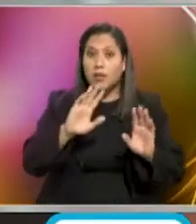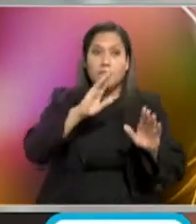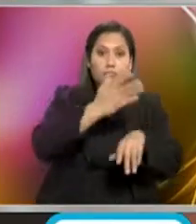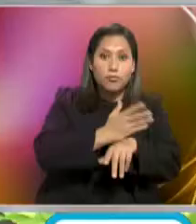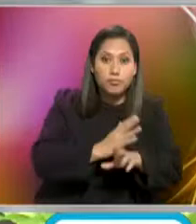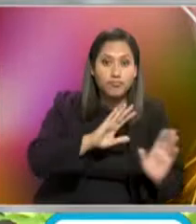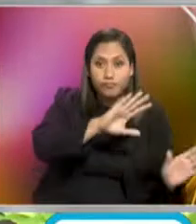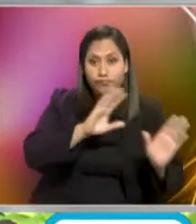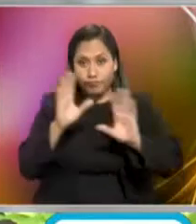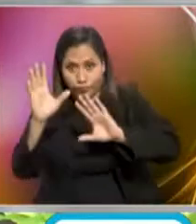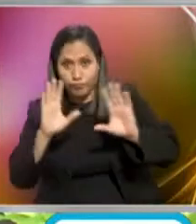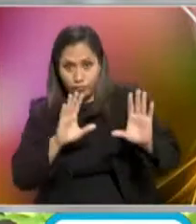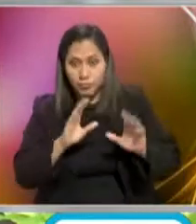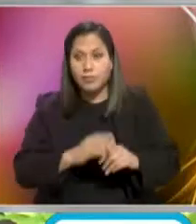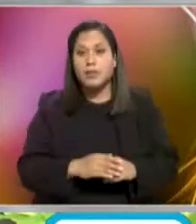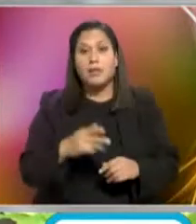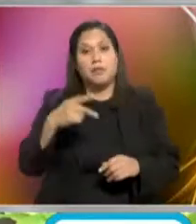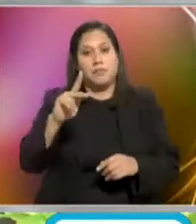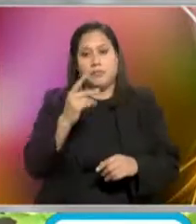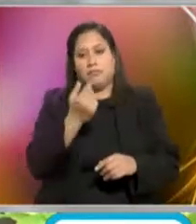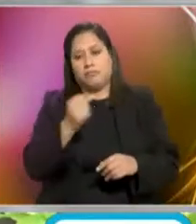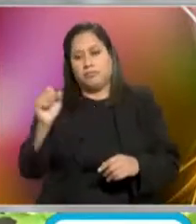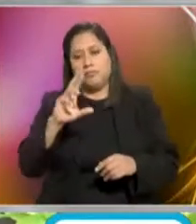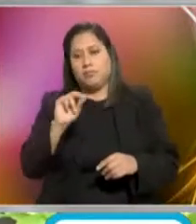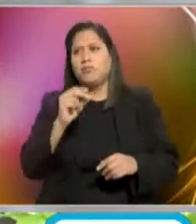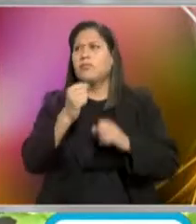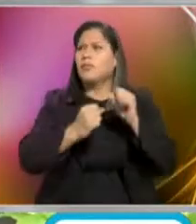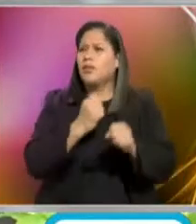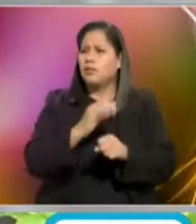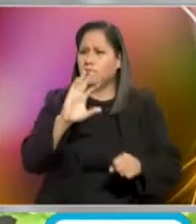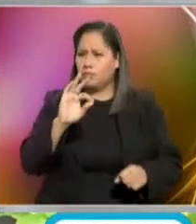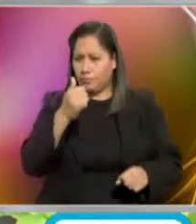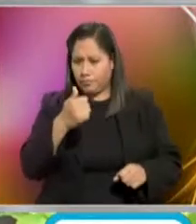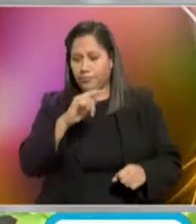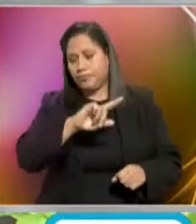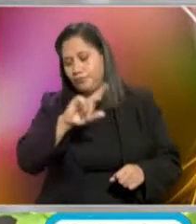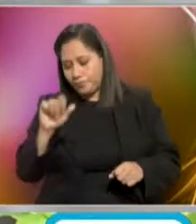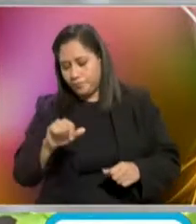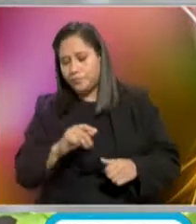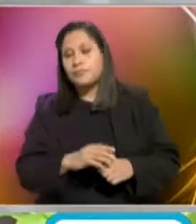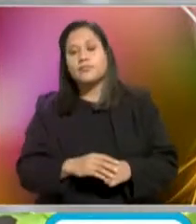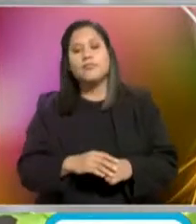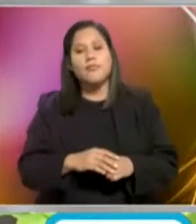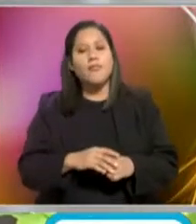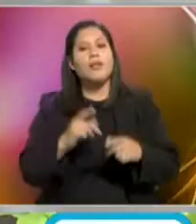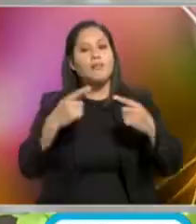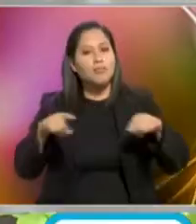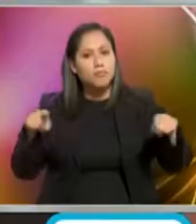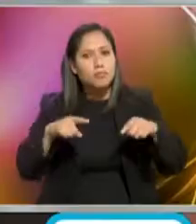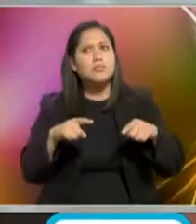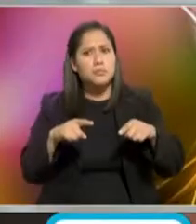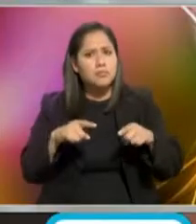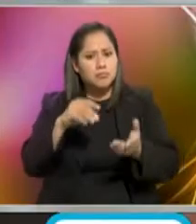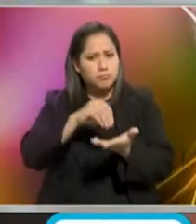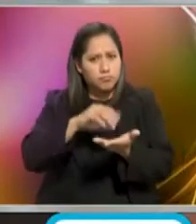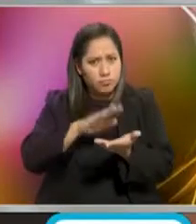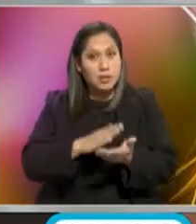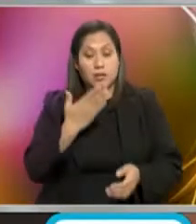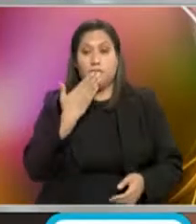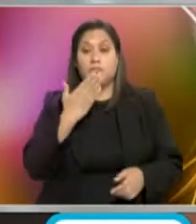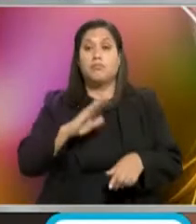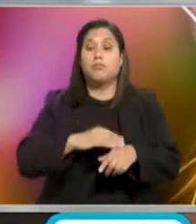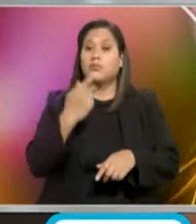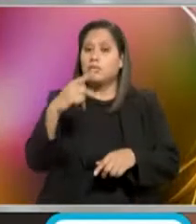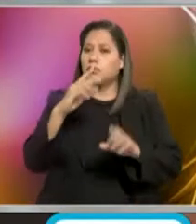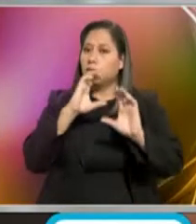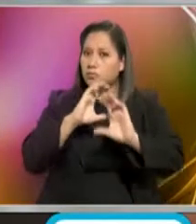también José Alfredo, pero no era lo suyo, ahí por el año 46. Y después empezó a grabar, le fue muy bien porque evidentemente sus canciones